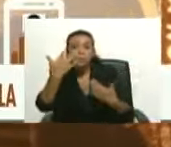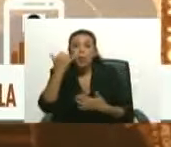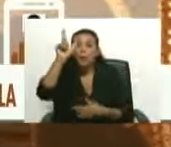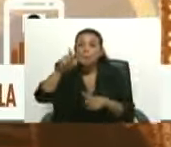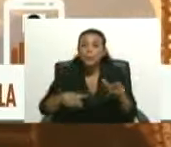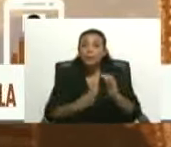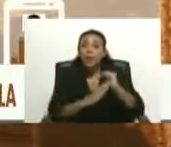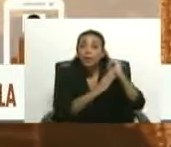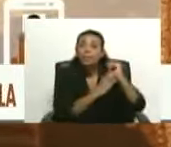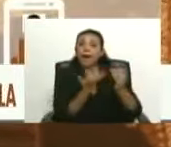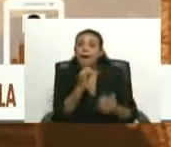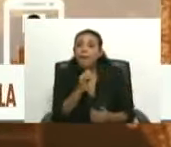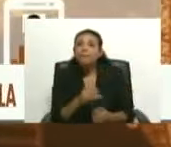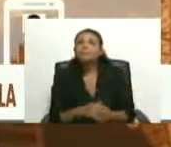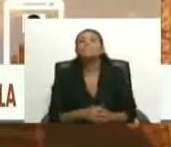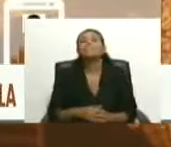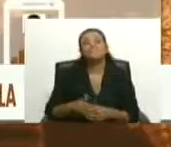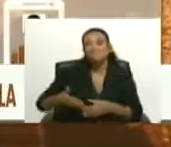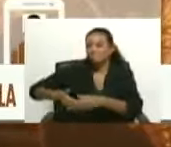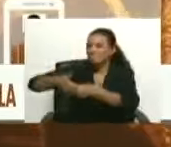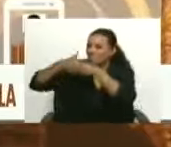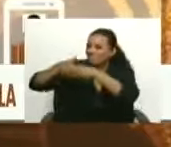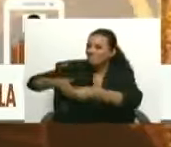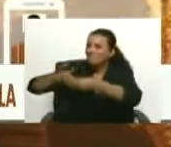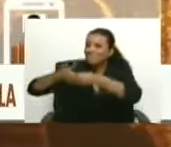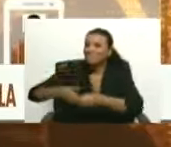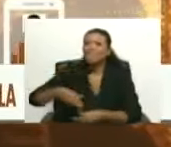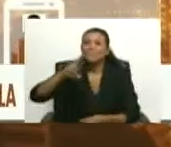Sí, presidente, le vamos a presentar a